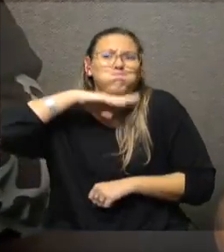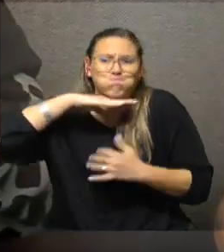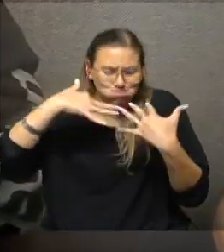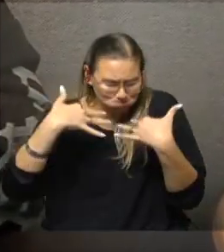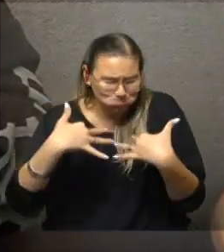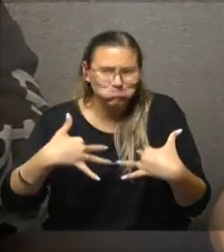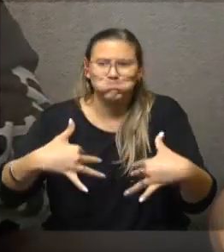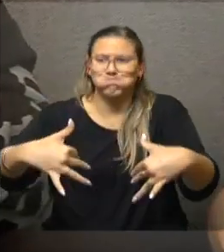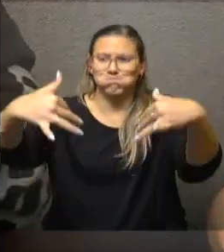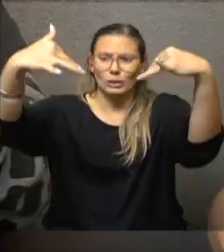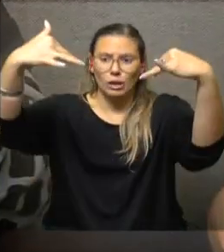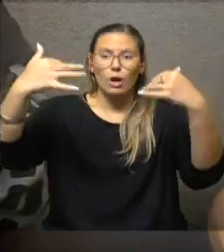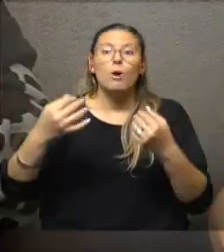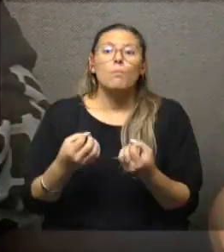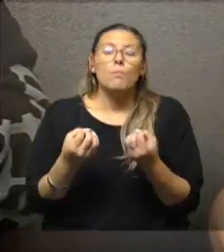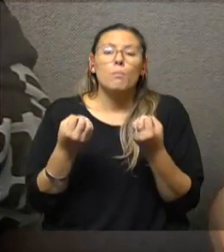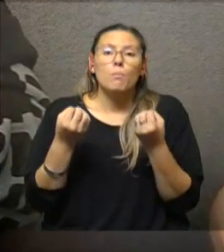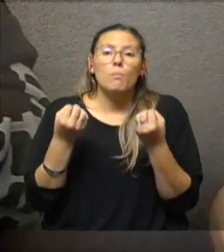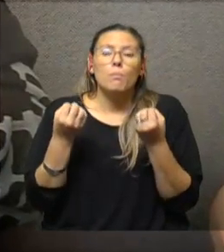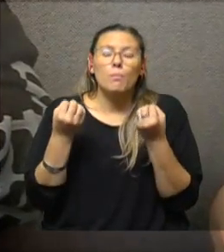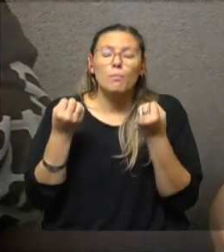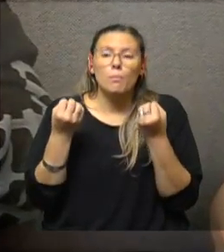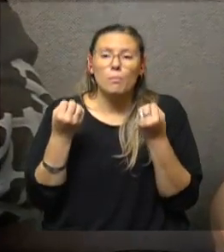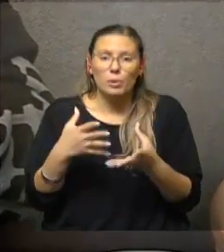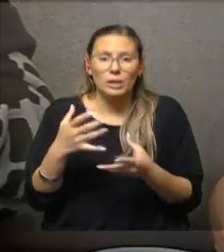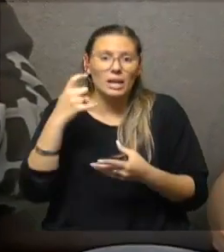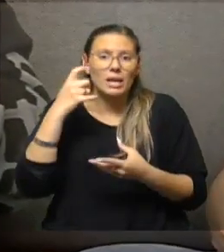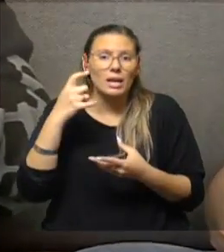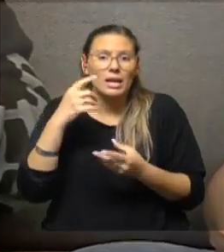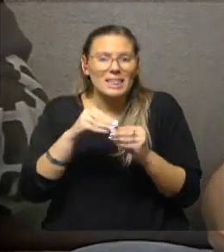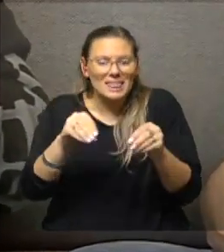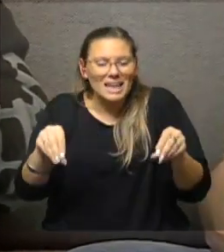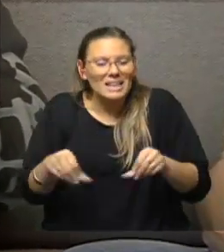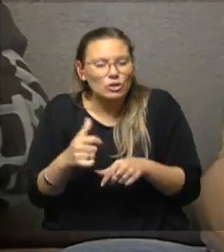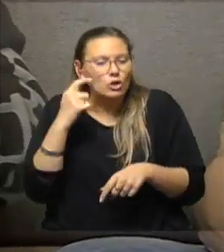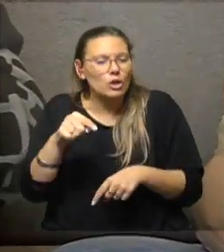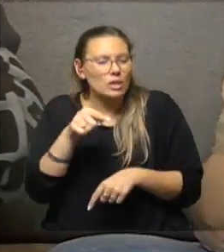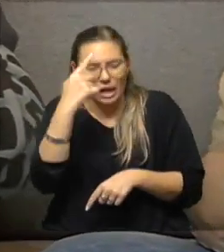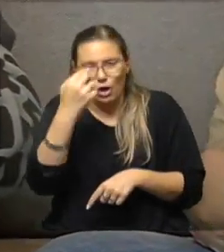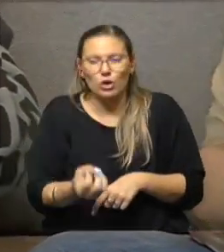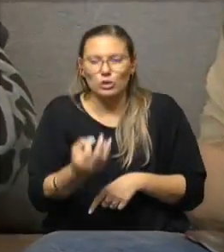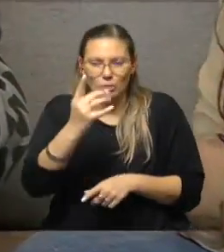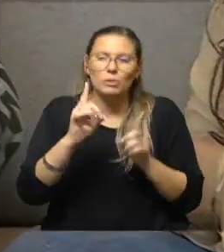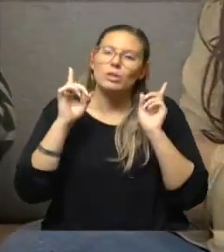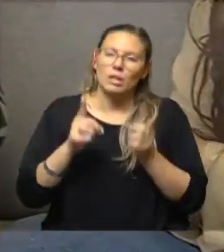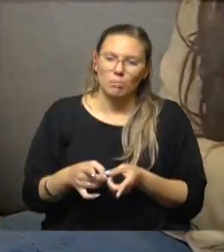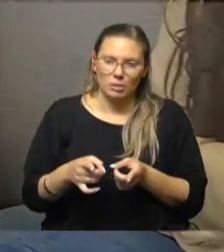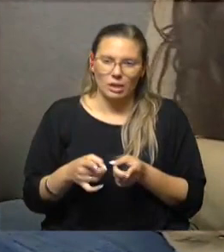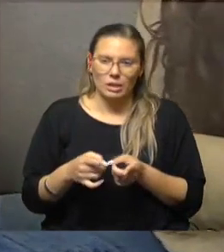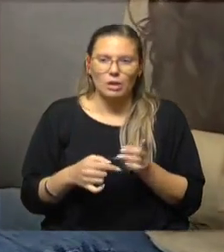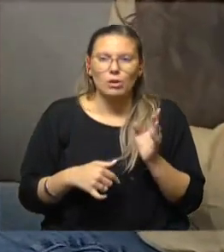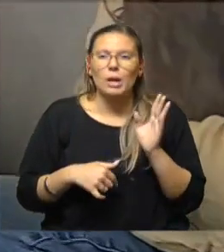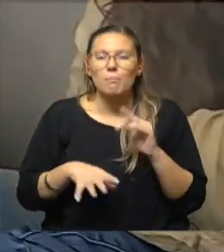explotó. Pero porque explota la idea de territorios. Eso también es lo que